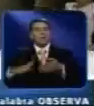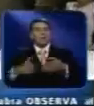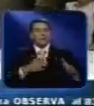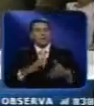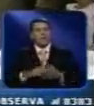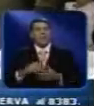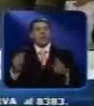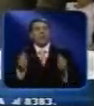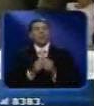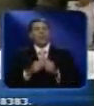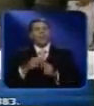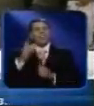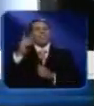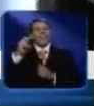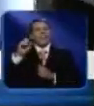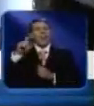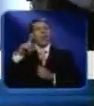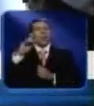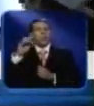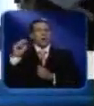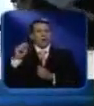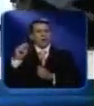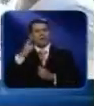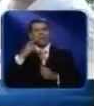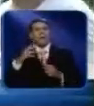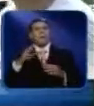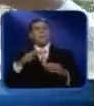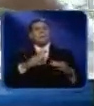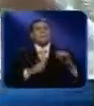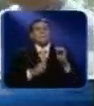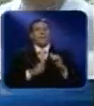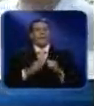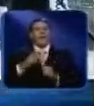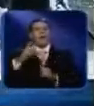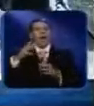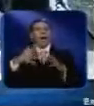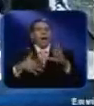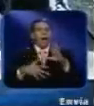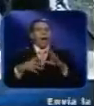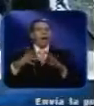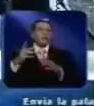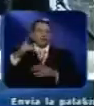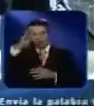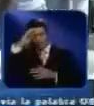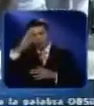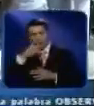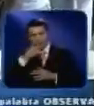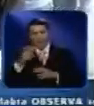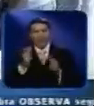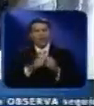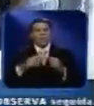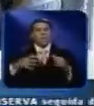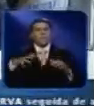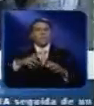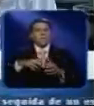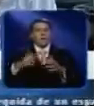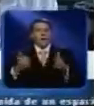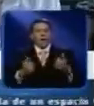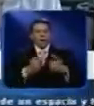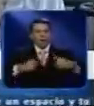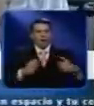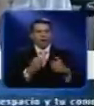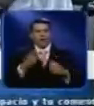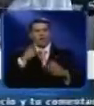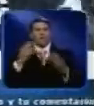director Daniel Durán funden el reggaetón con el merengue dominicano, el piano y el acordeón, dando como resultado un tema totalmente simpático y